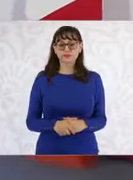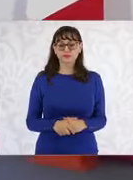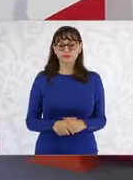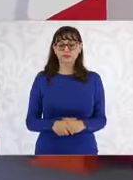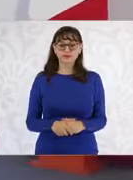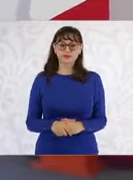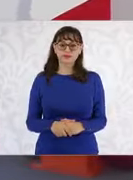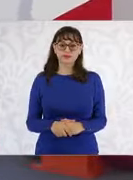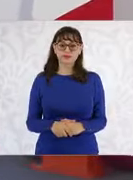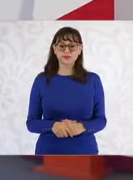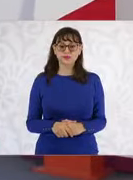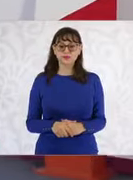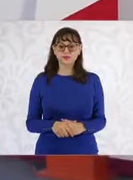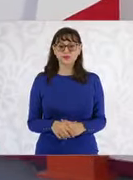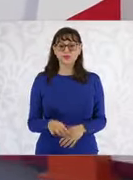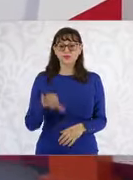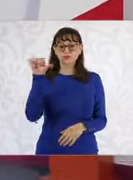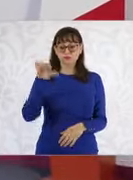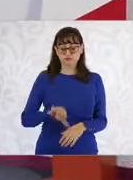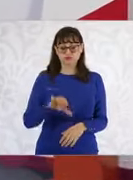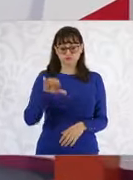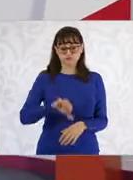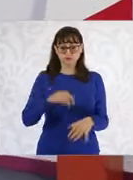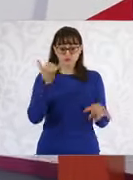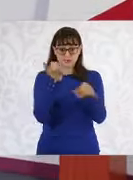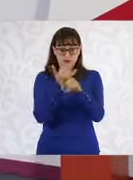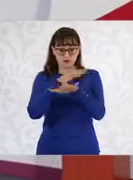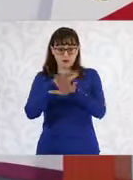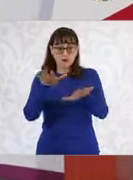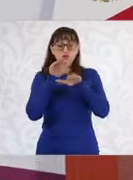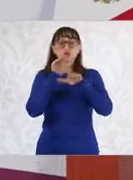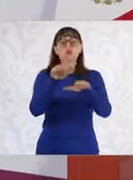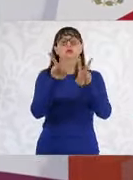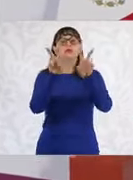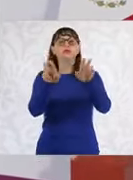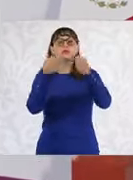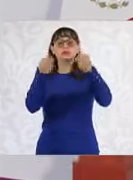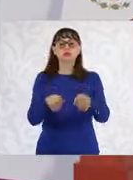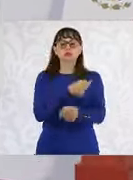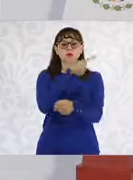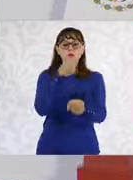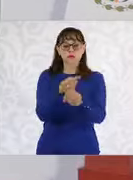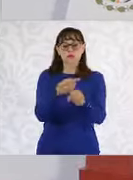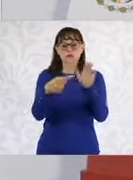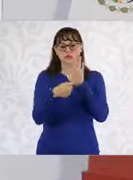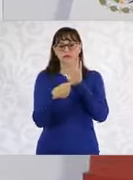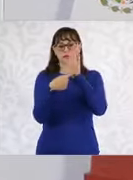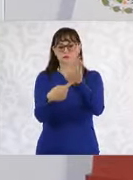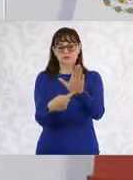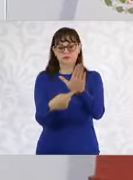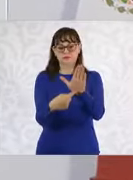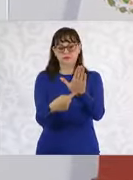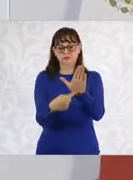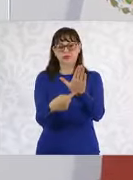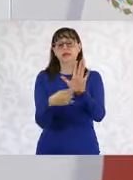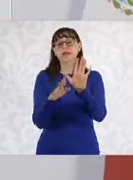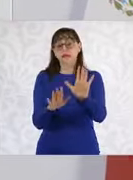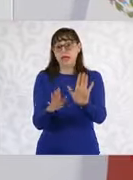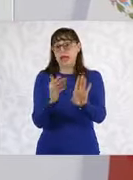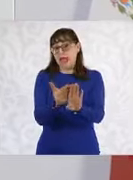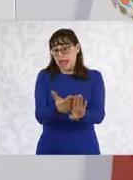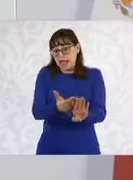informe de seguridad. Previo a ello, en 3 minutos, le voy a pedir